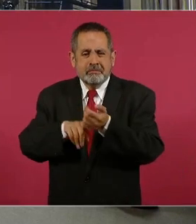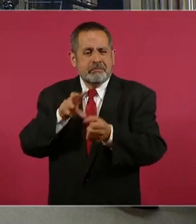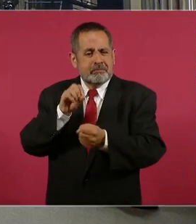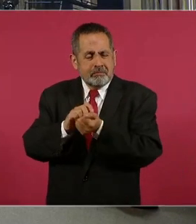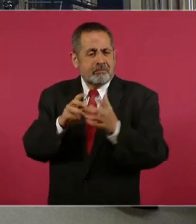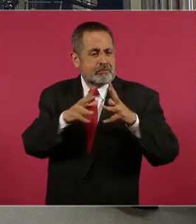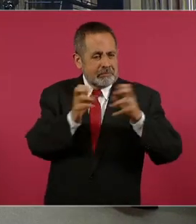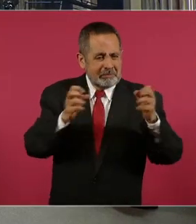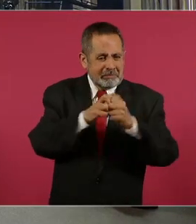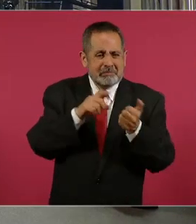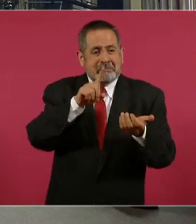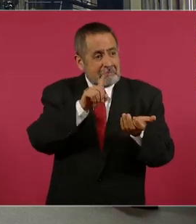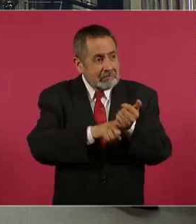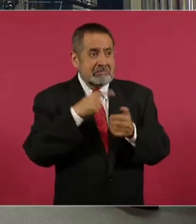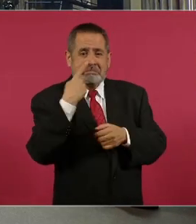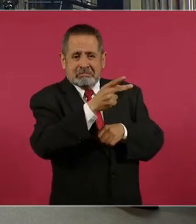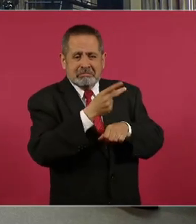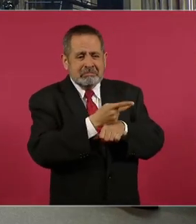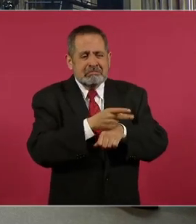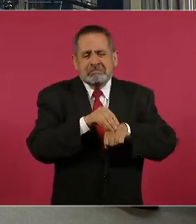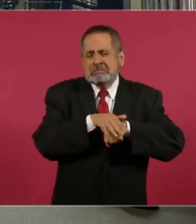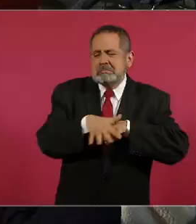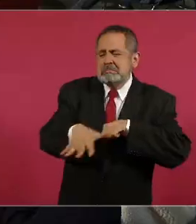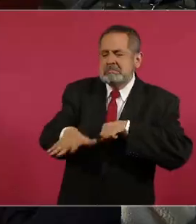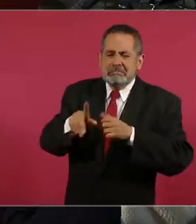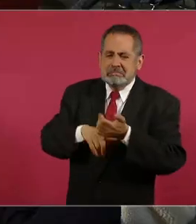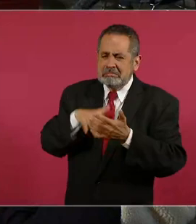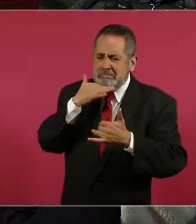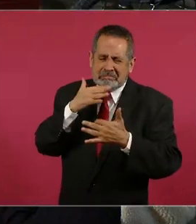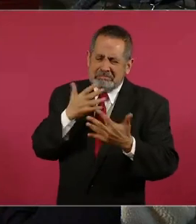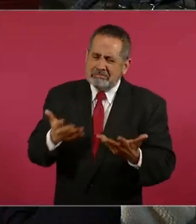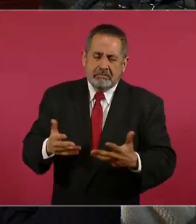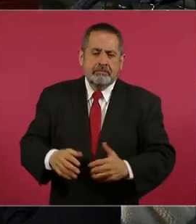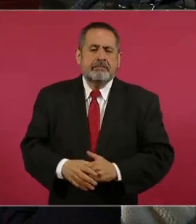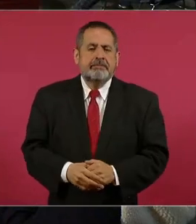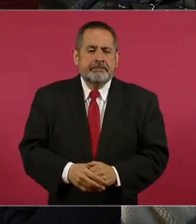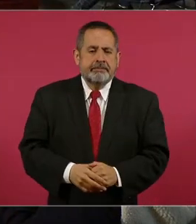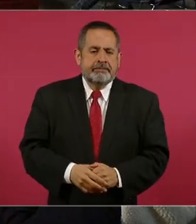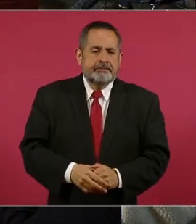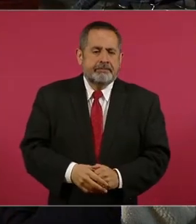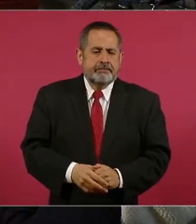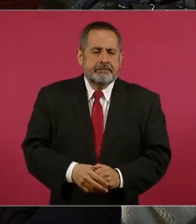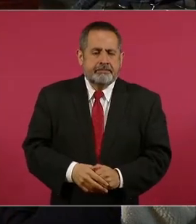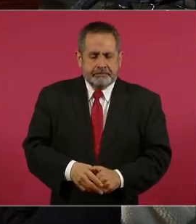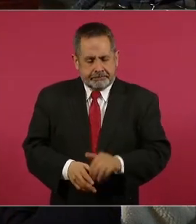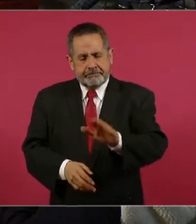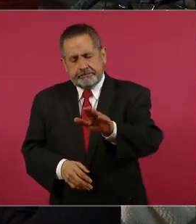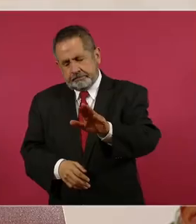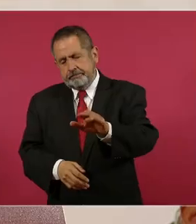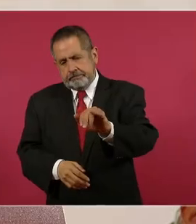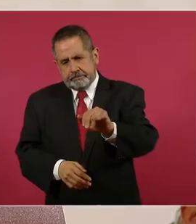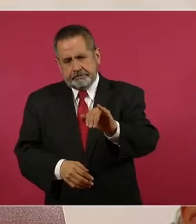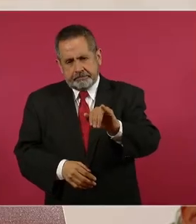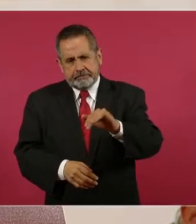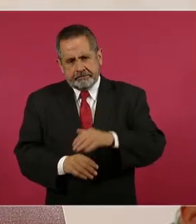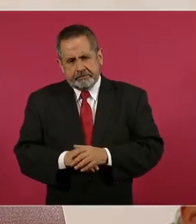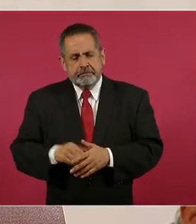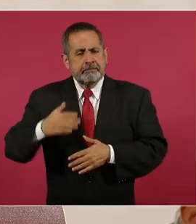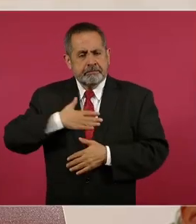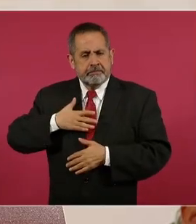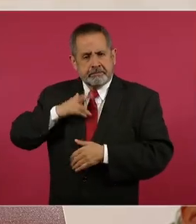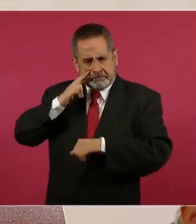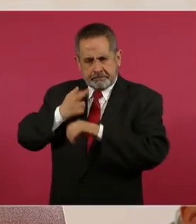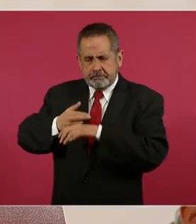algodón transgénico, precisamente por toda esta contaminación. Sí, vamos a ver todo lo que nos